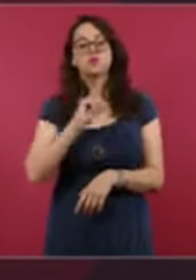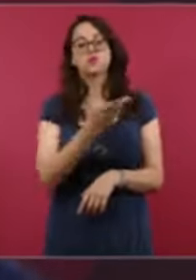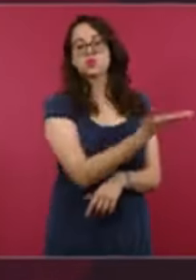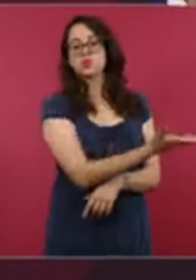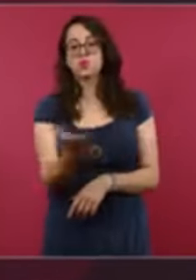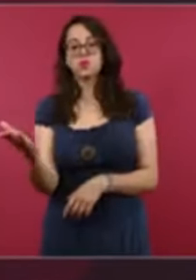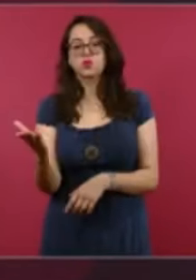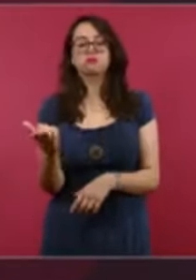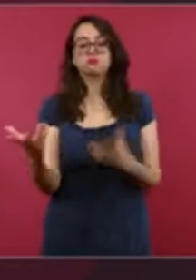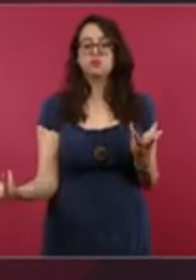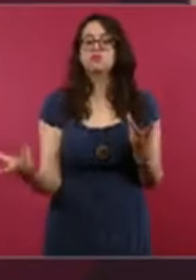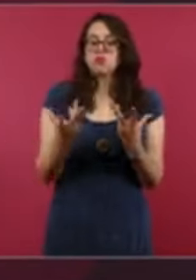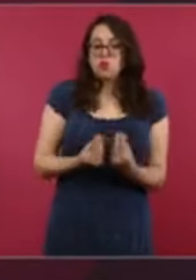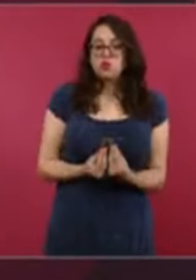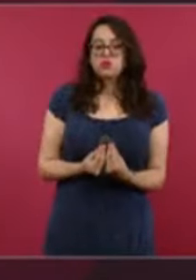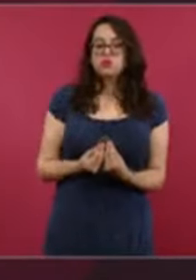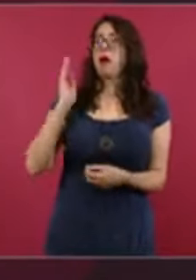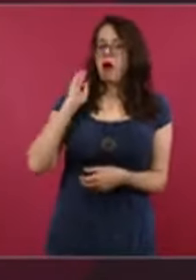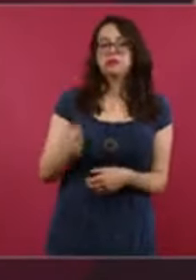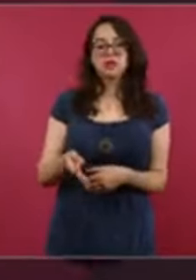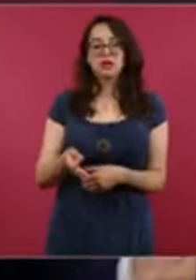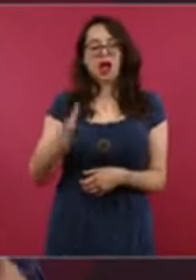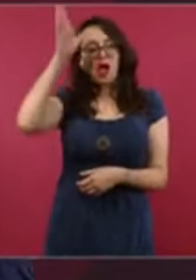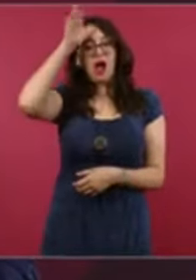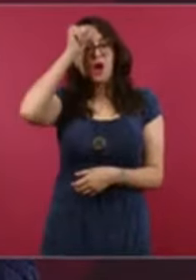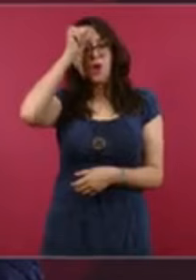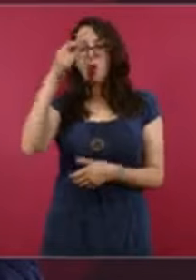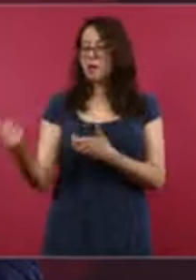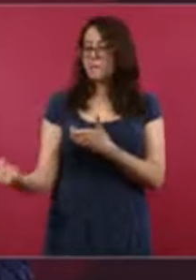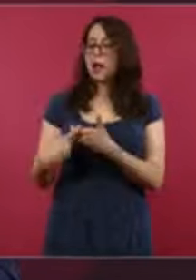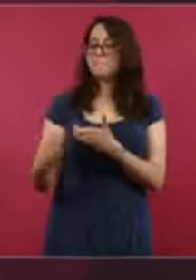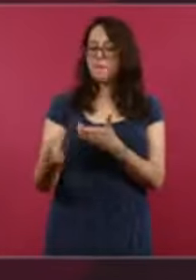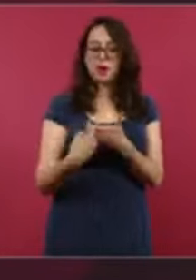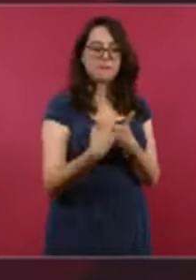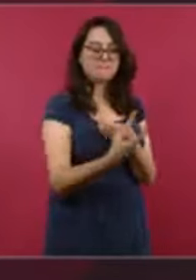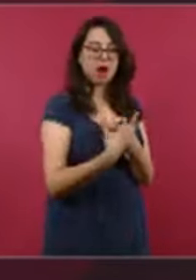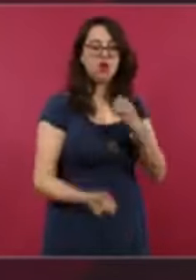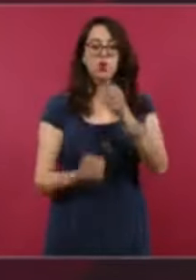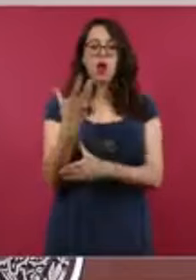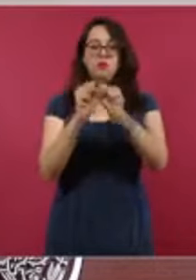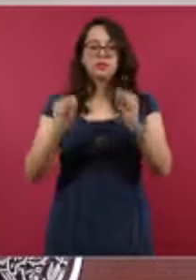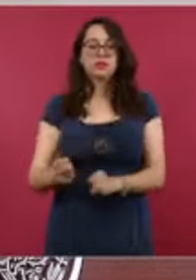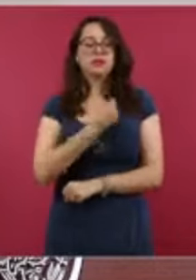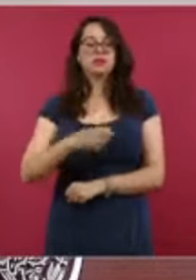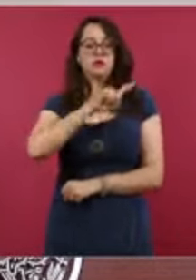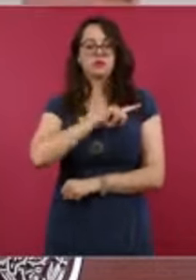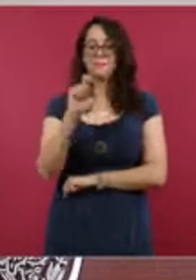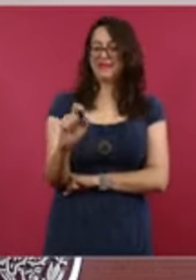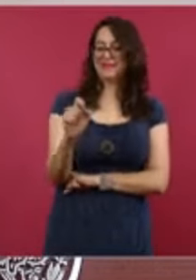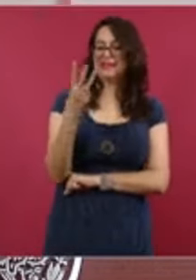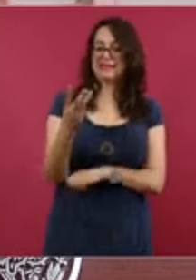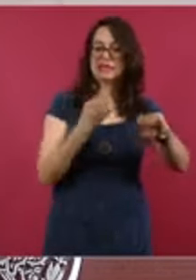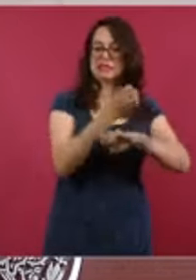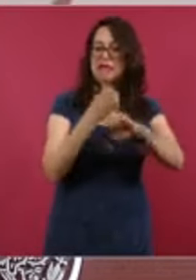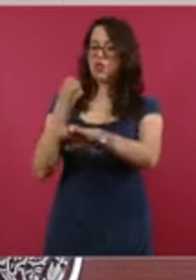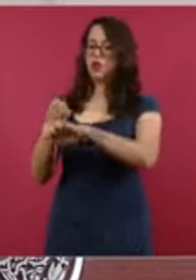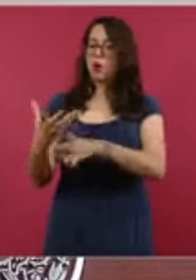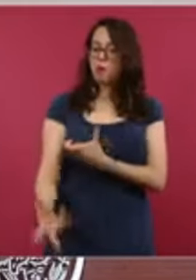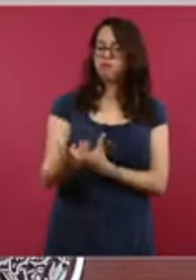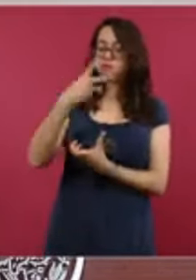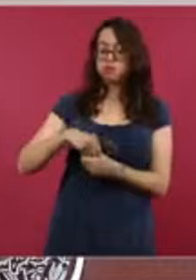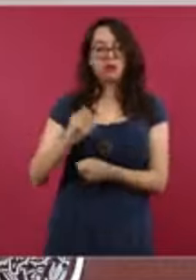que se haya decidido hacer este pacto en 23 estados. Y esto